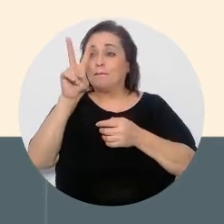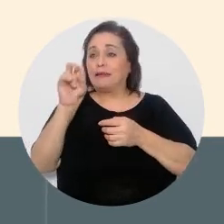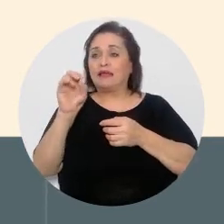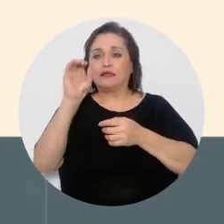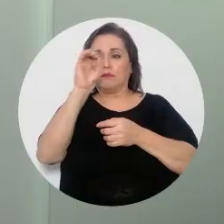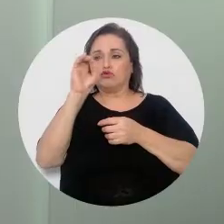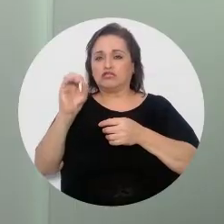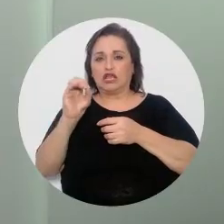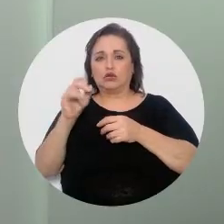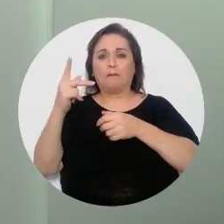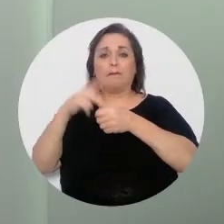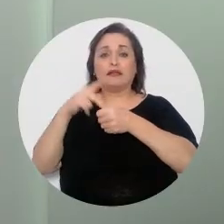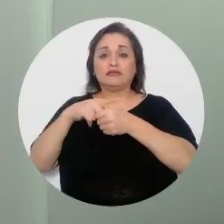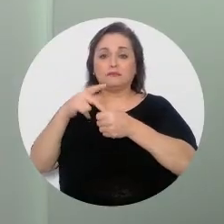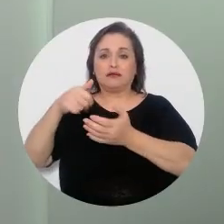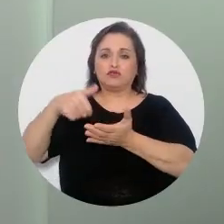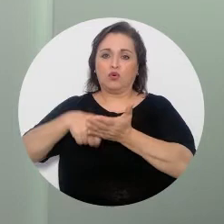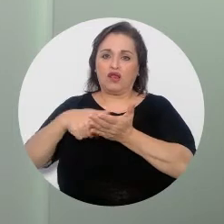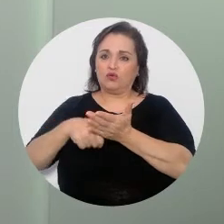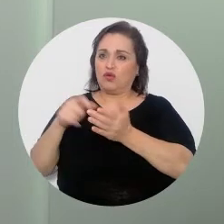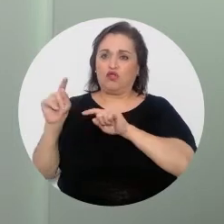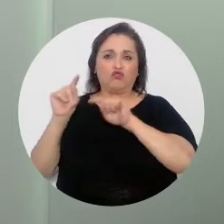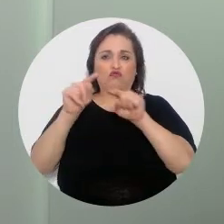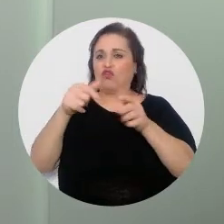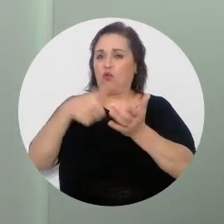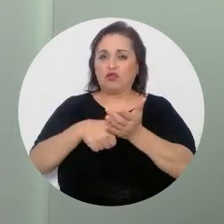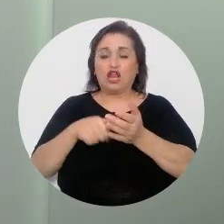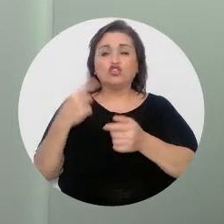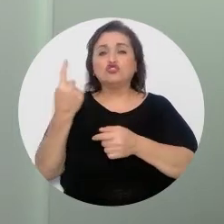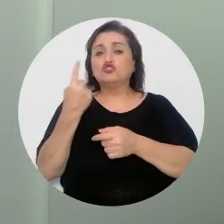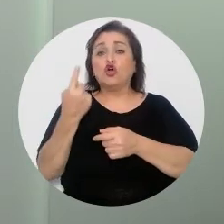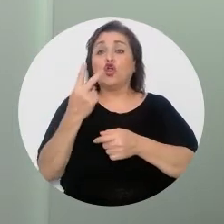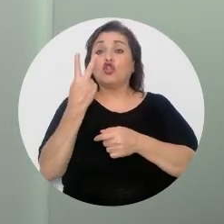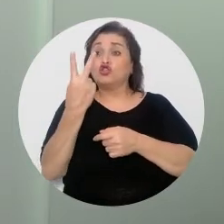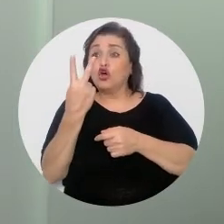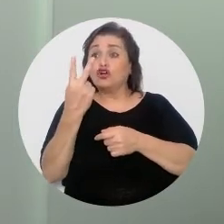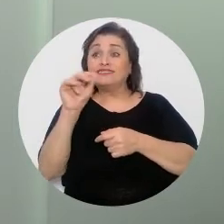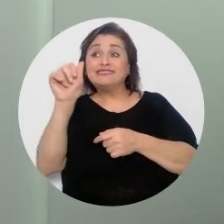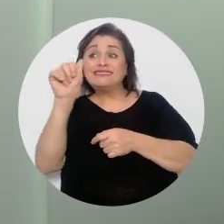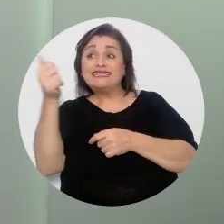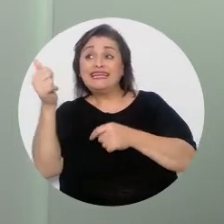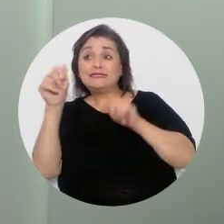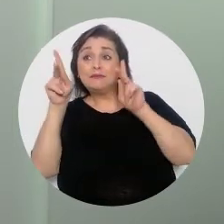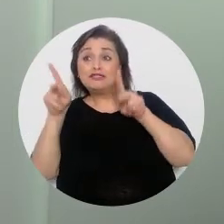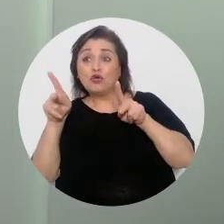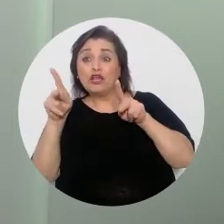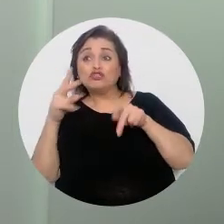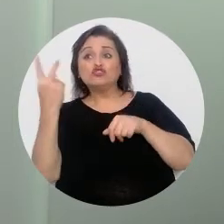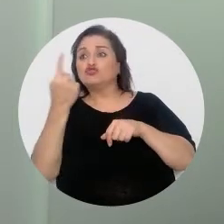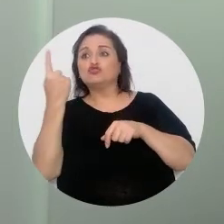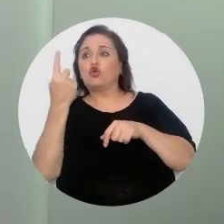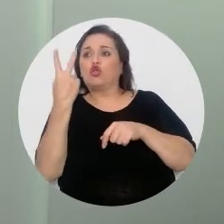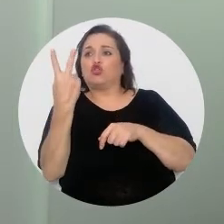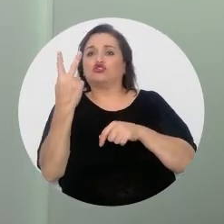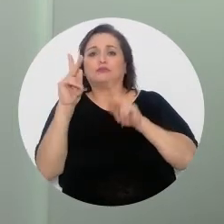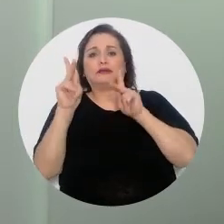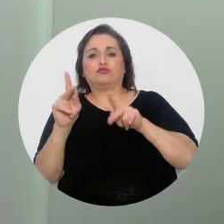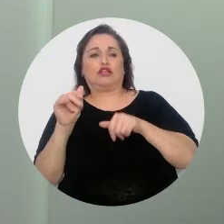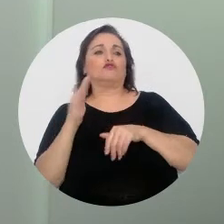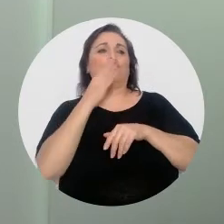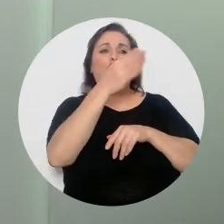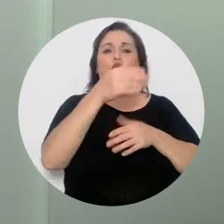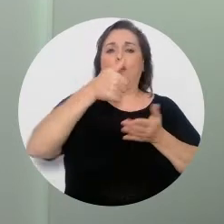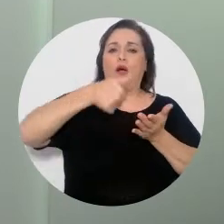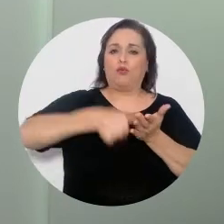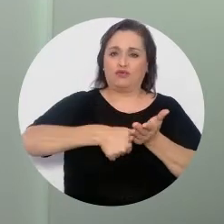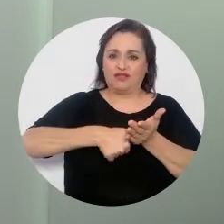20% fue la participación electoral nada más. Es decir, solo 2 de cada 10 costarricenses fue a votar en esas elecciones.